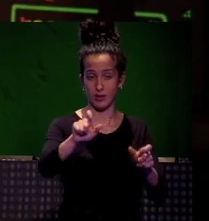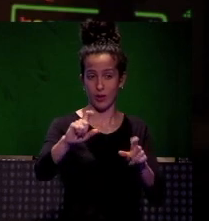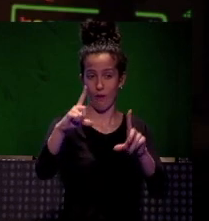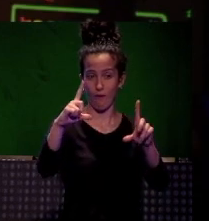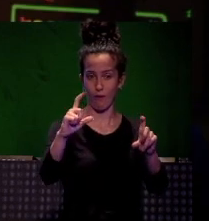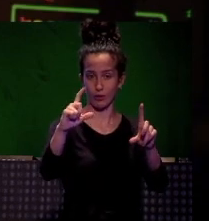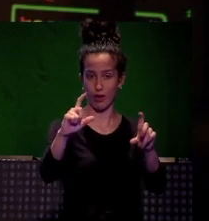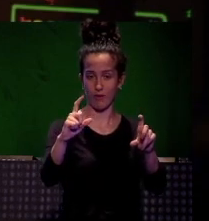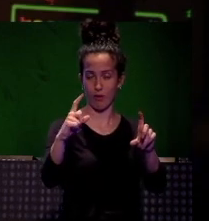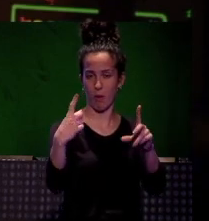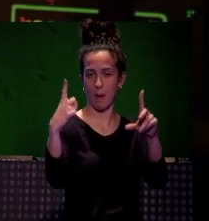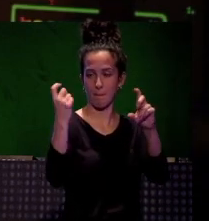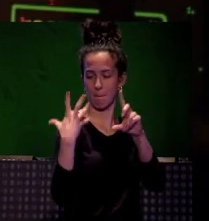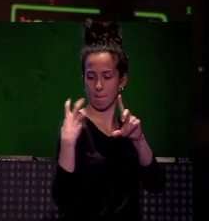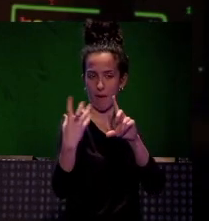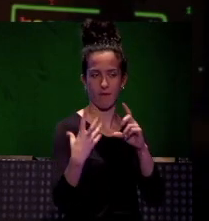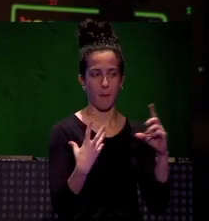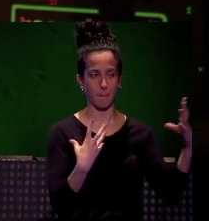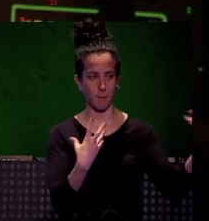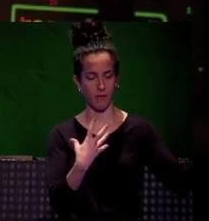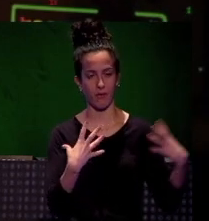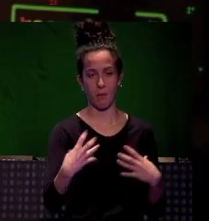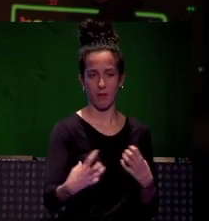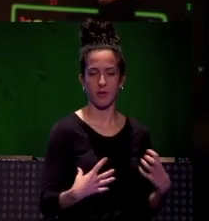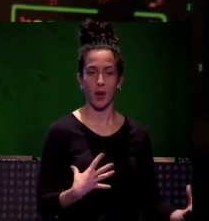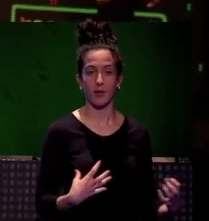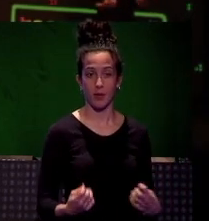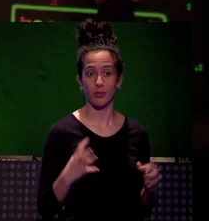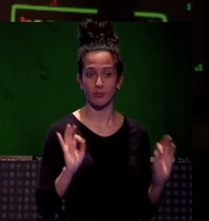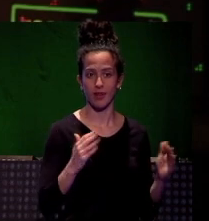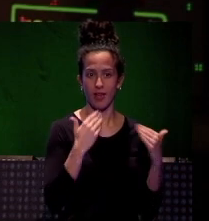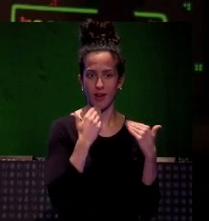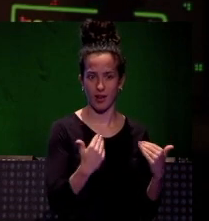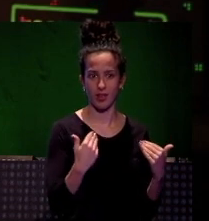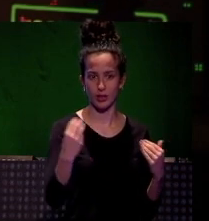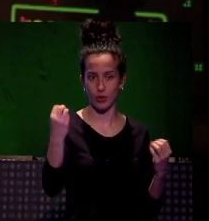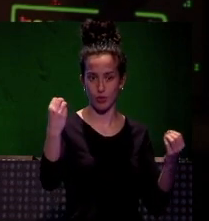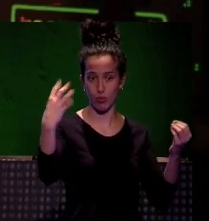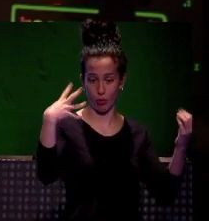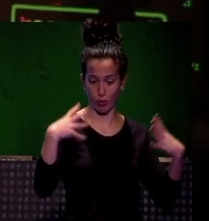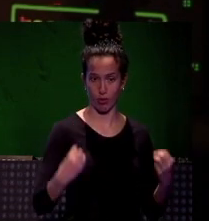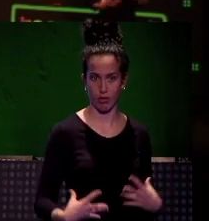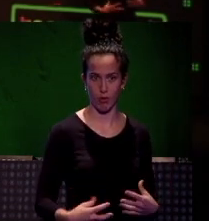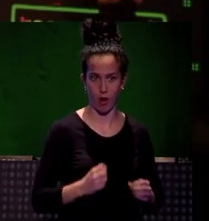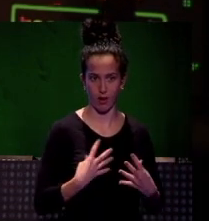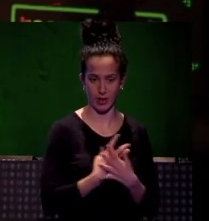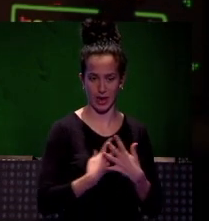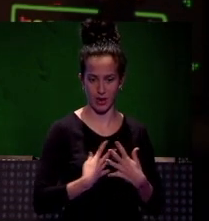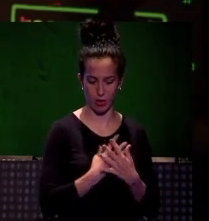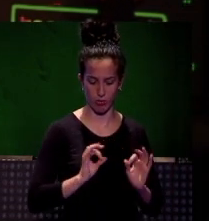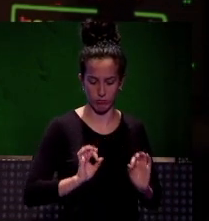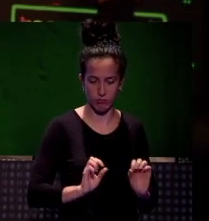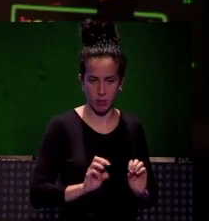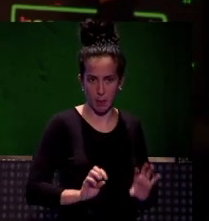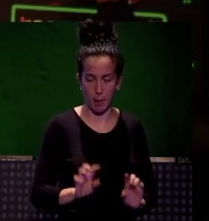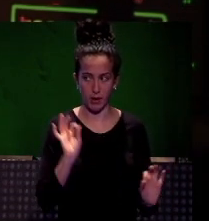que estaban situados en puntos estratégicos pues actuaba así no pero esto es una esto es una demostración